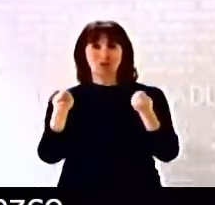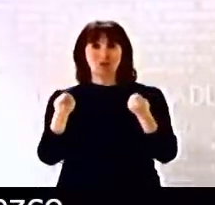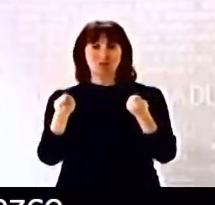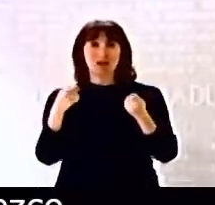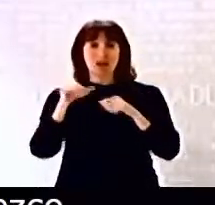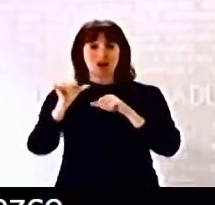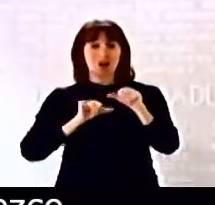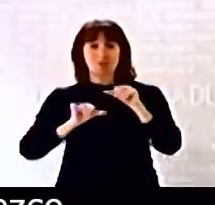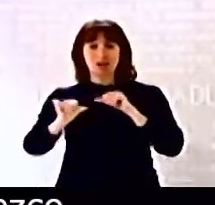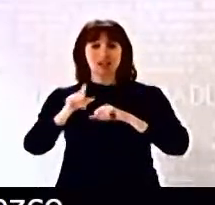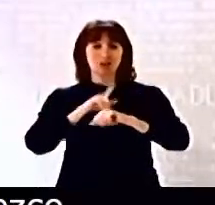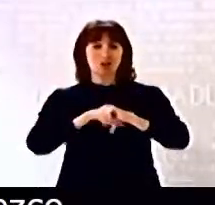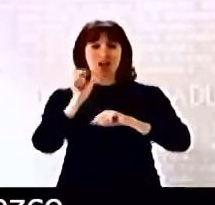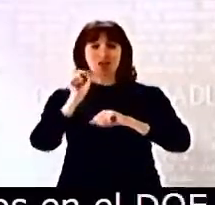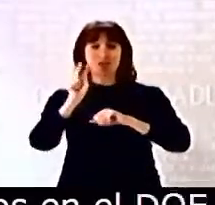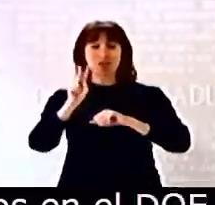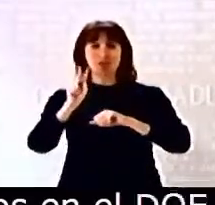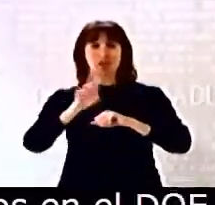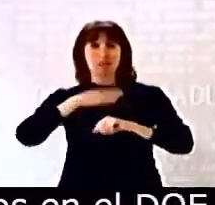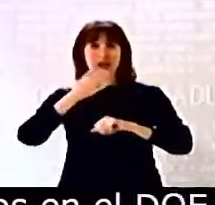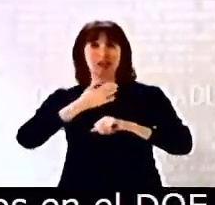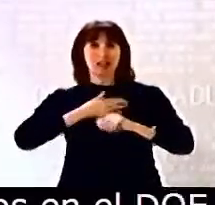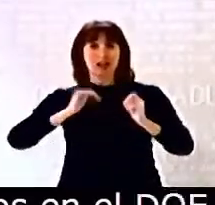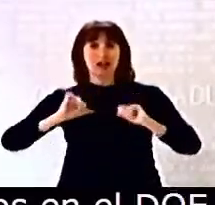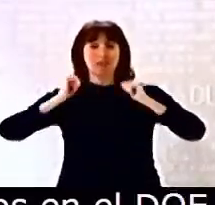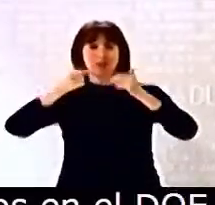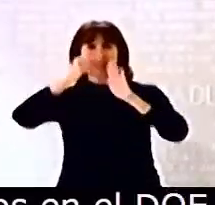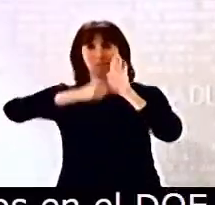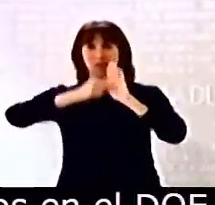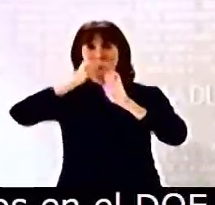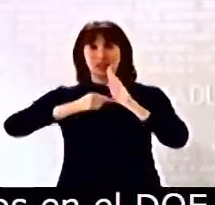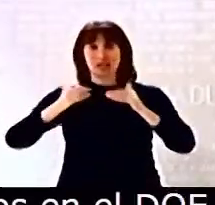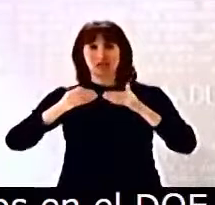Y a partir de las 12 de la noche de mañana, pues entrarán en vigor estas medidas.